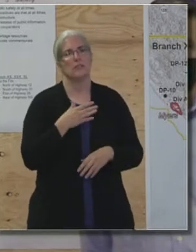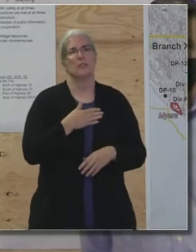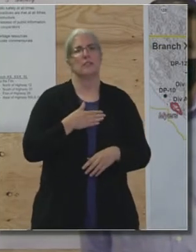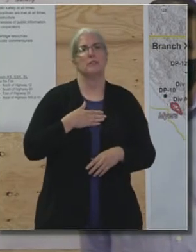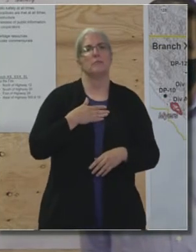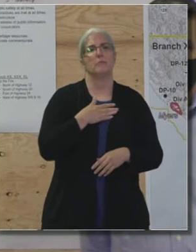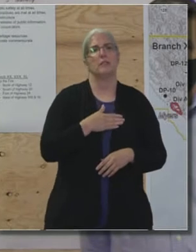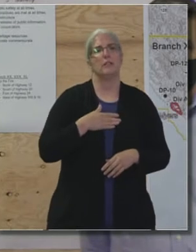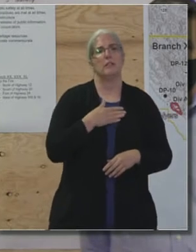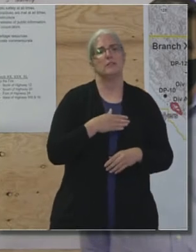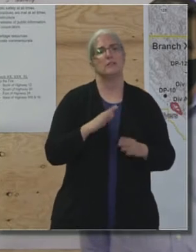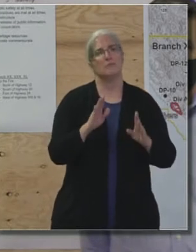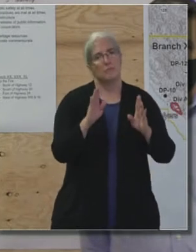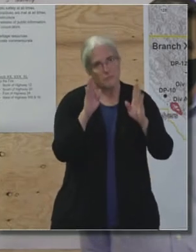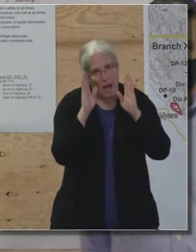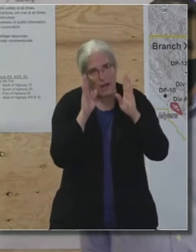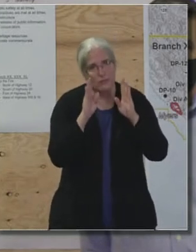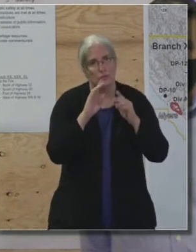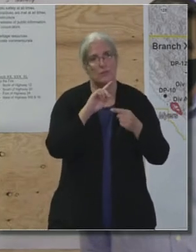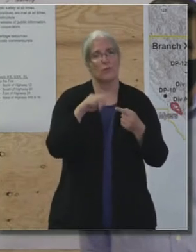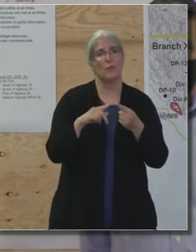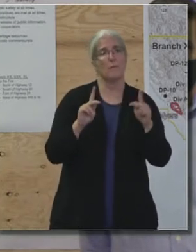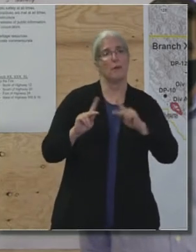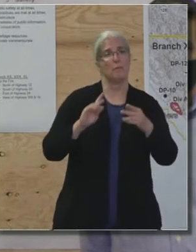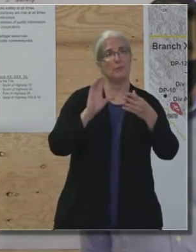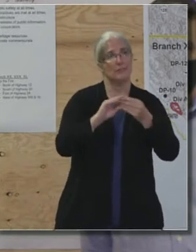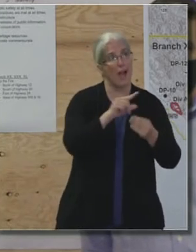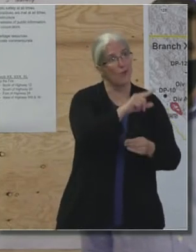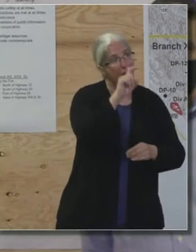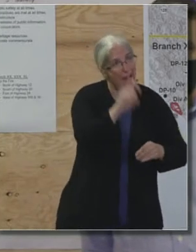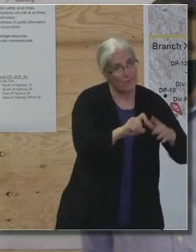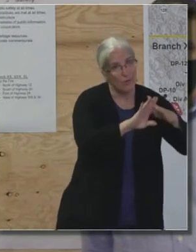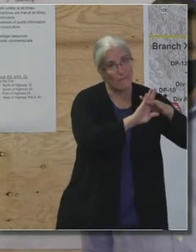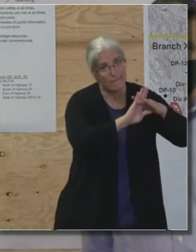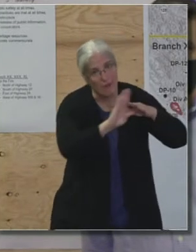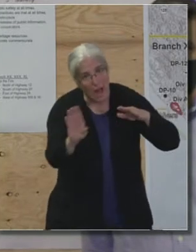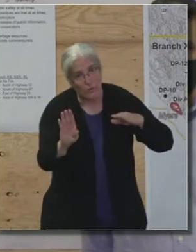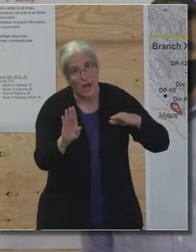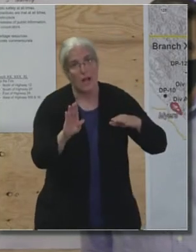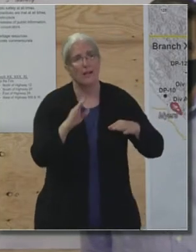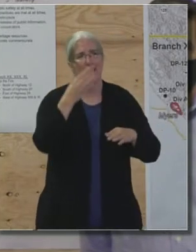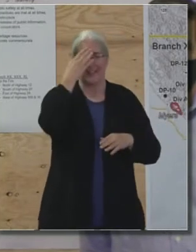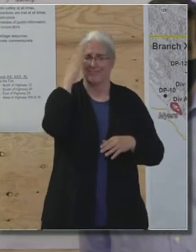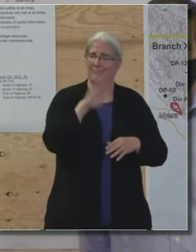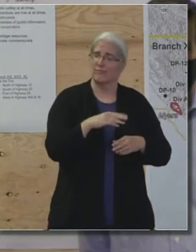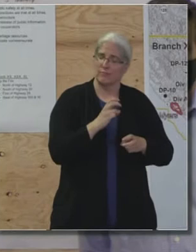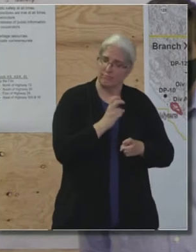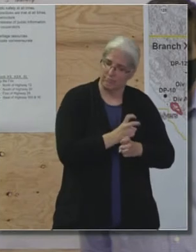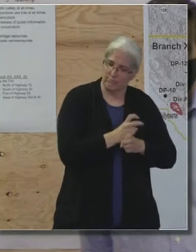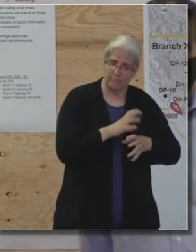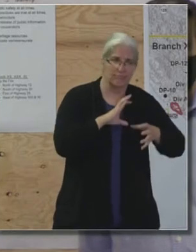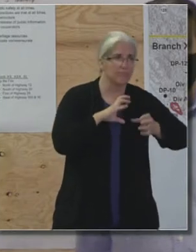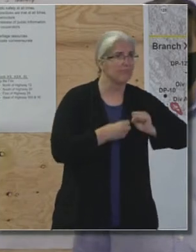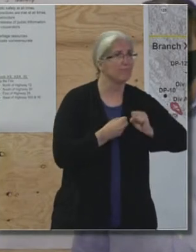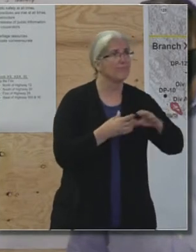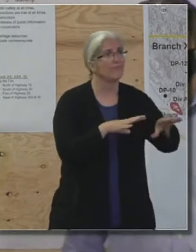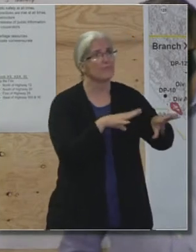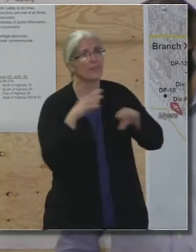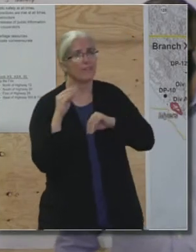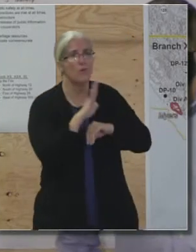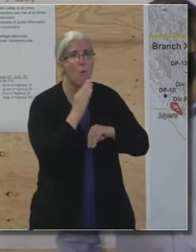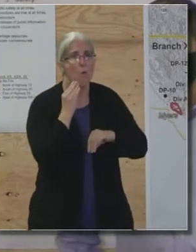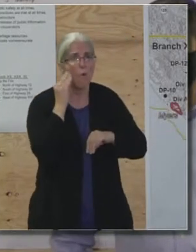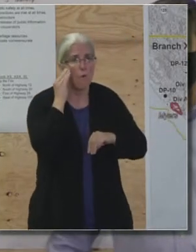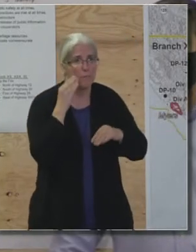escuchen lo que están diciendo evacúe no se queden me rompe el corazón de que hemos perdido cuatro